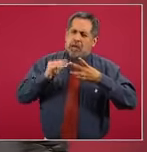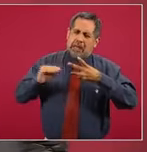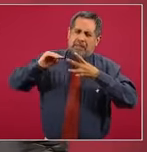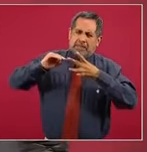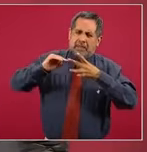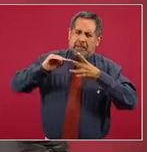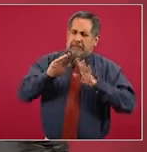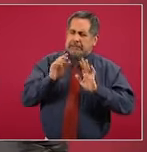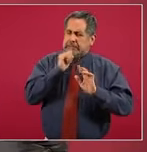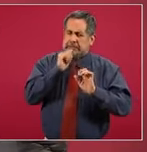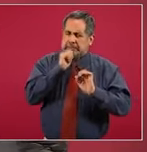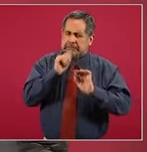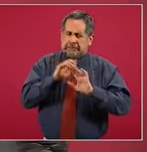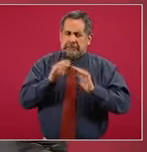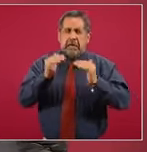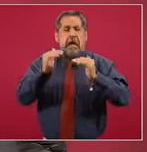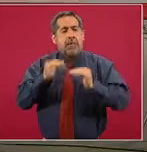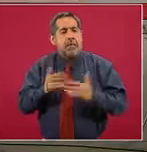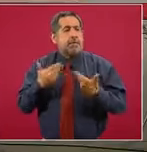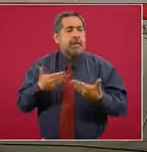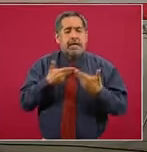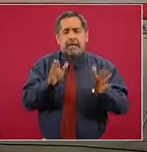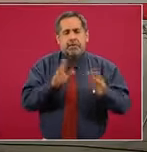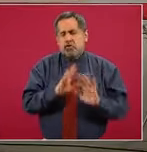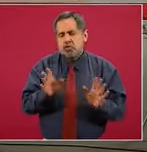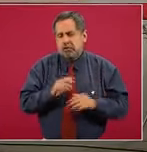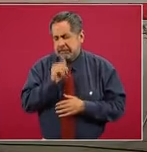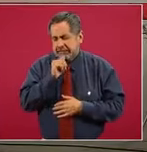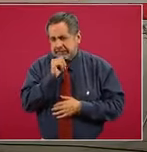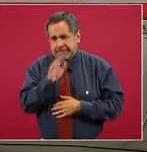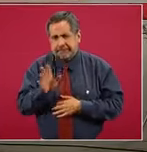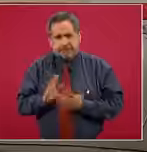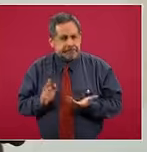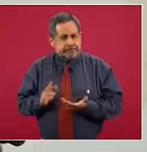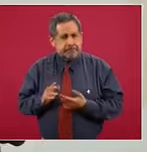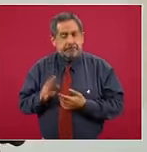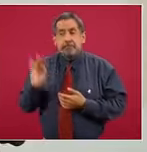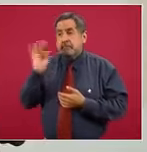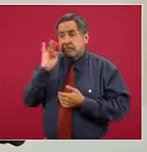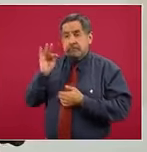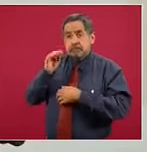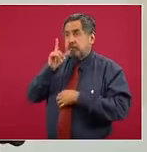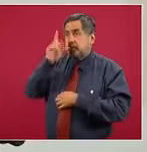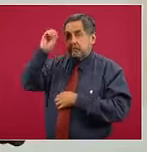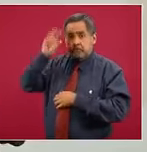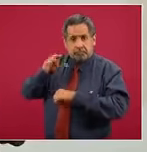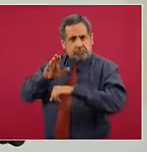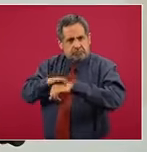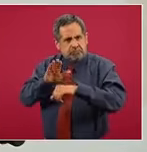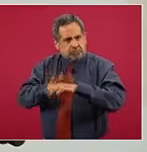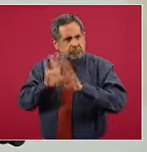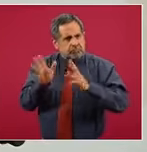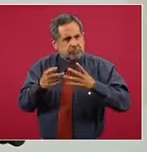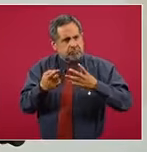y cuando el semáforo les indica que hay un decremento en